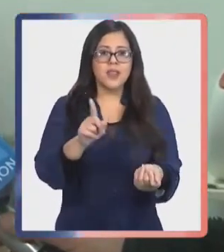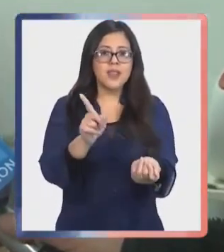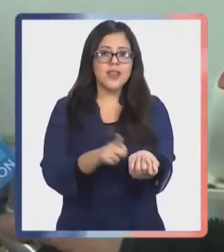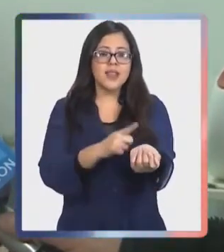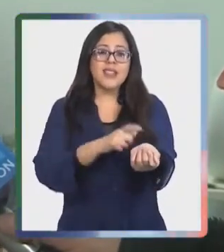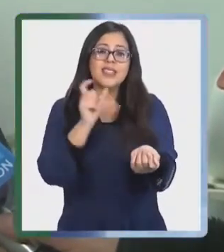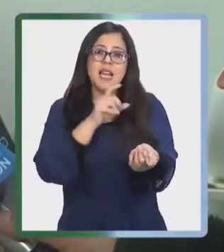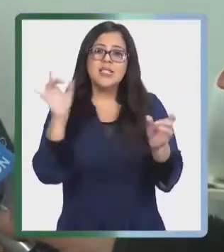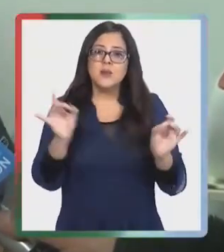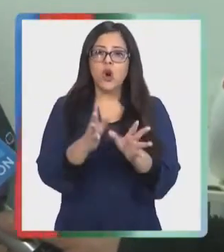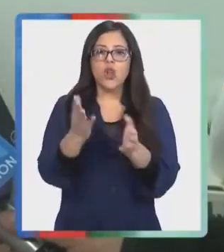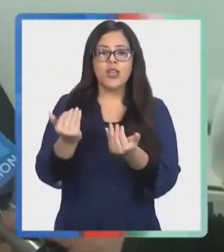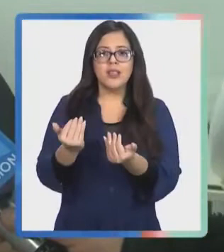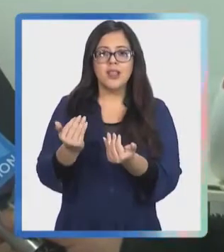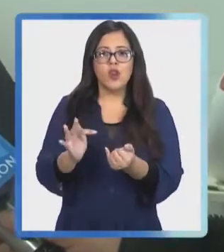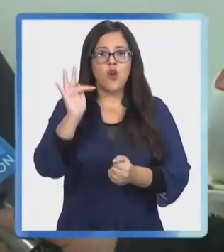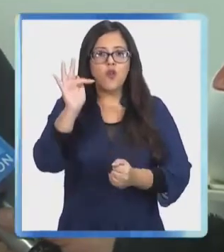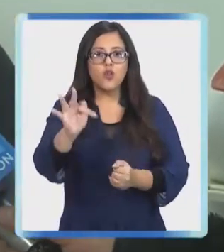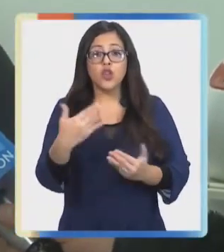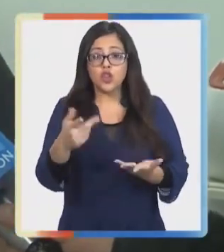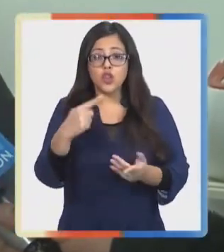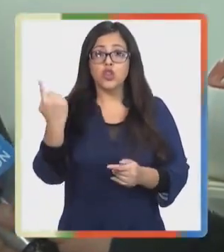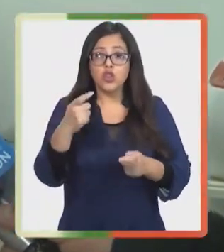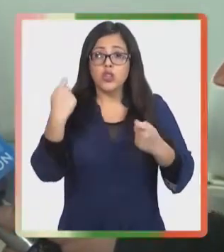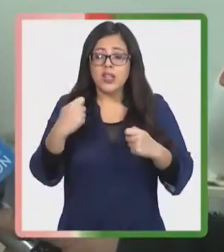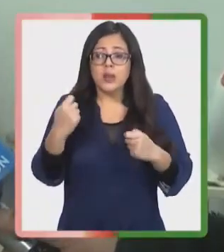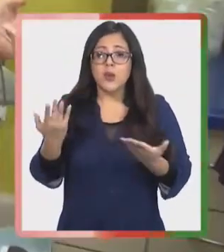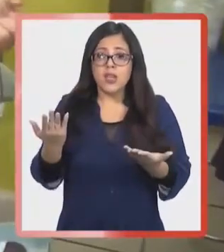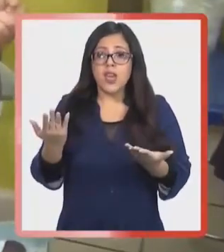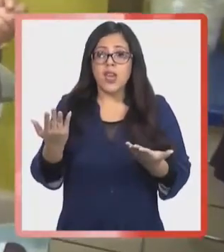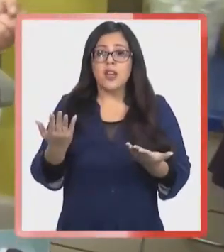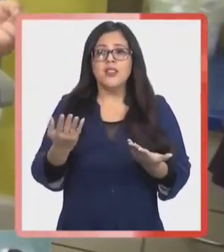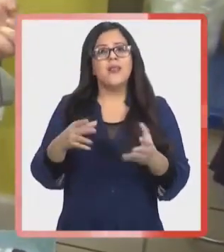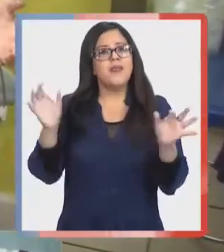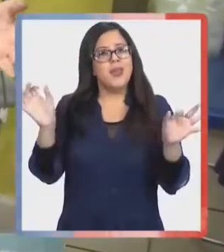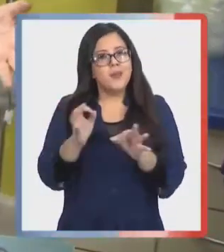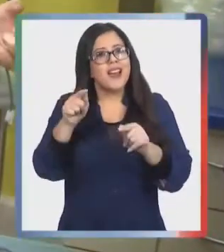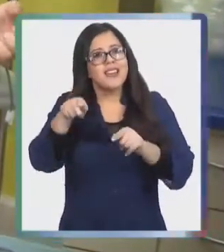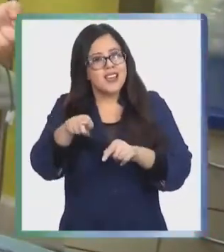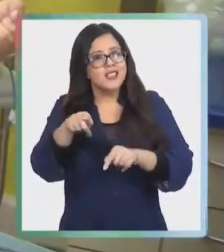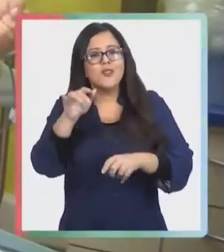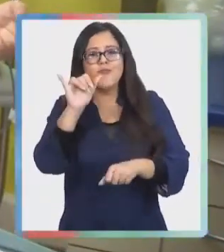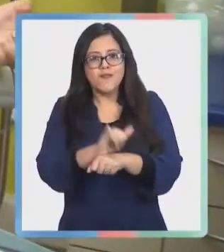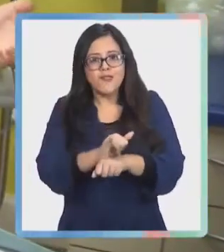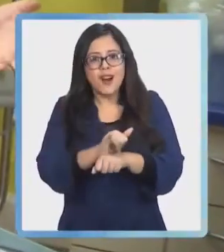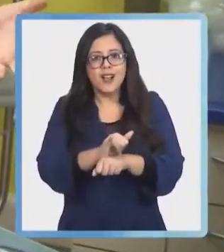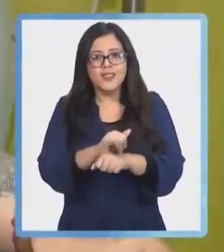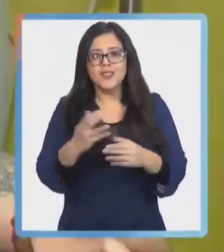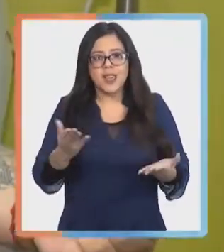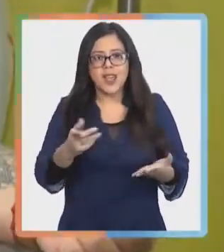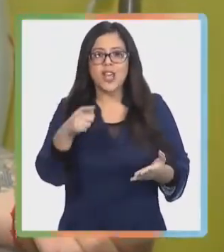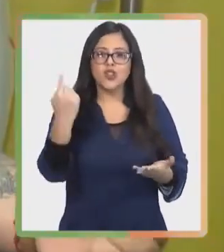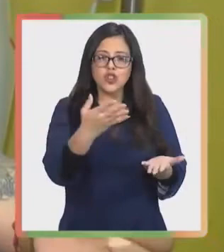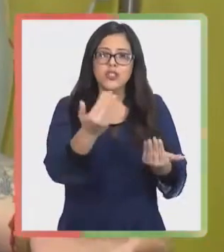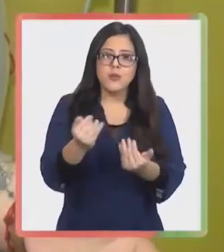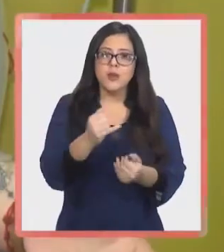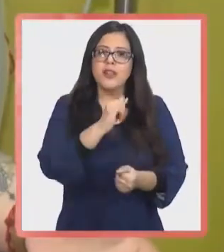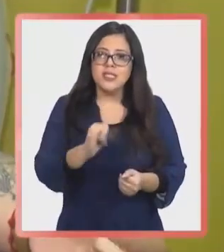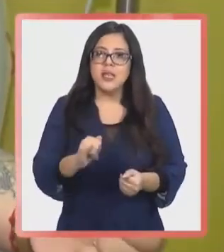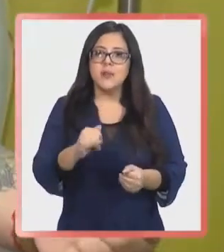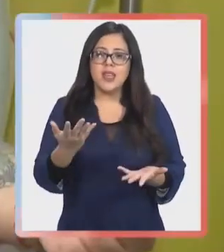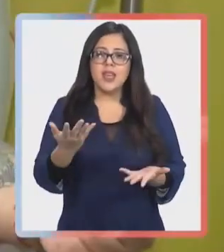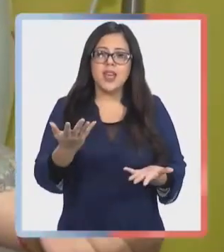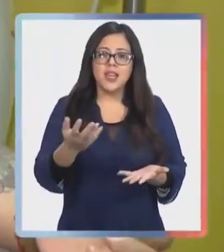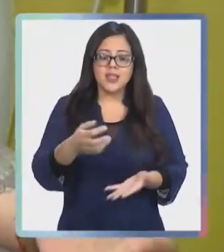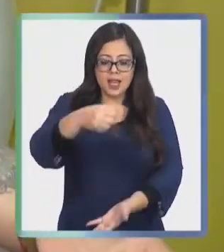tener esta sangre en el caso de que la llegaran a necesitar. Entonces nosotros tratamos de desmitificar esta situación, ya que nosotros